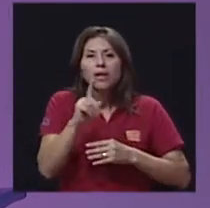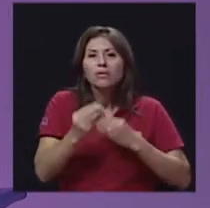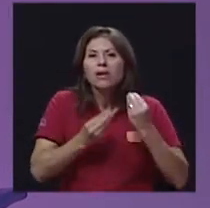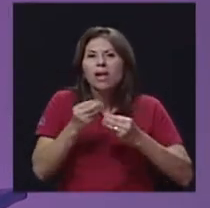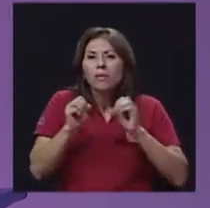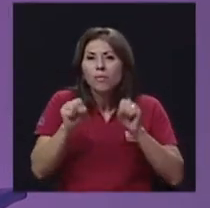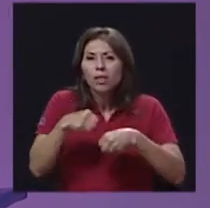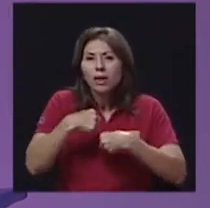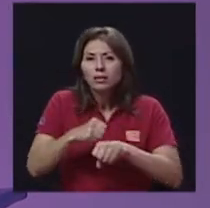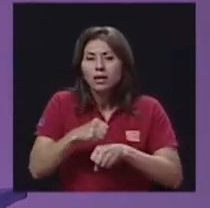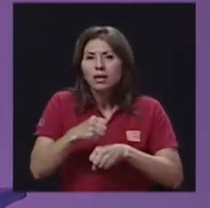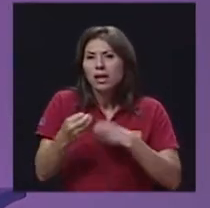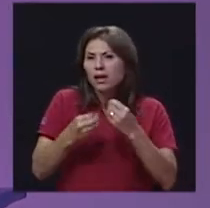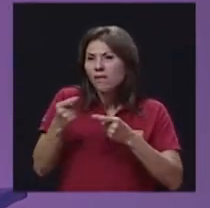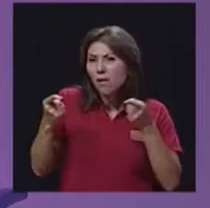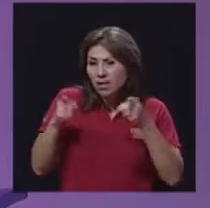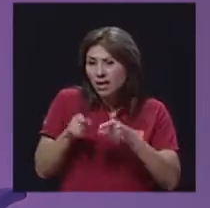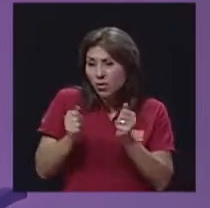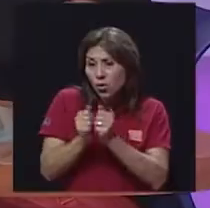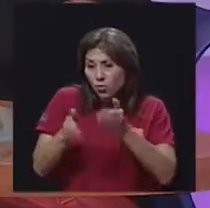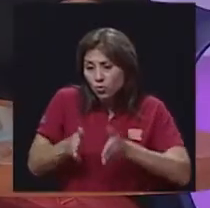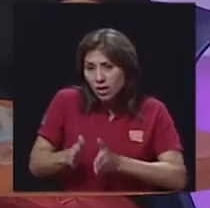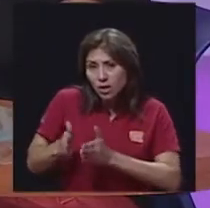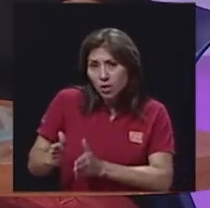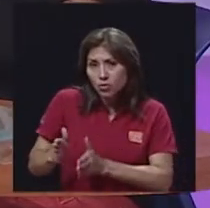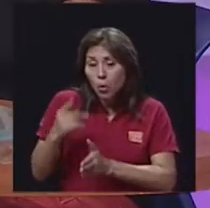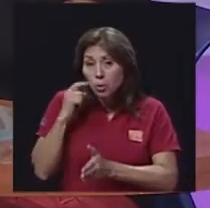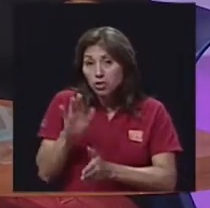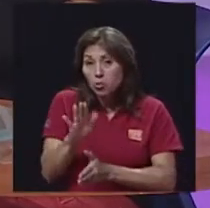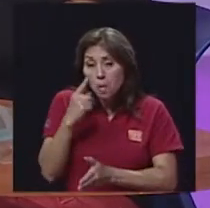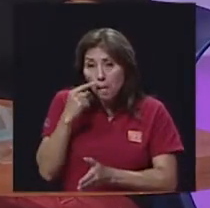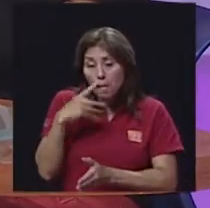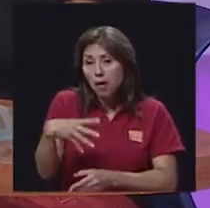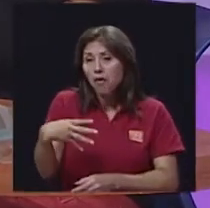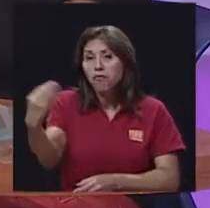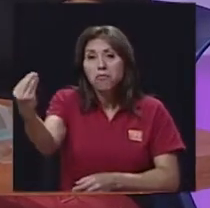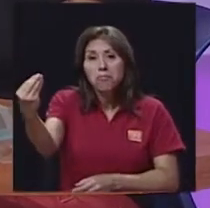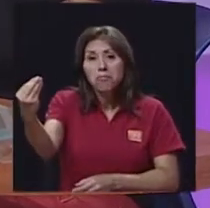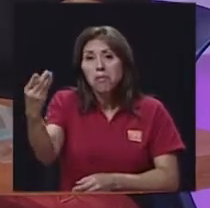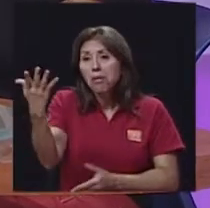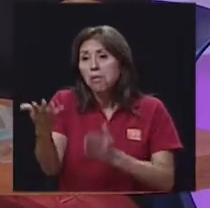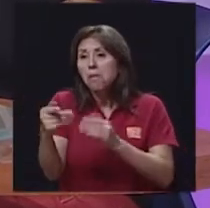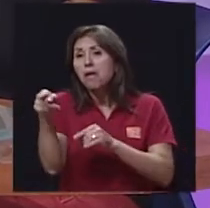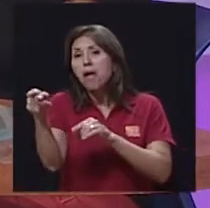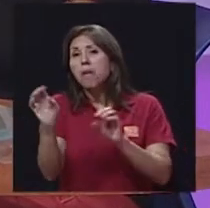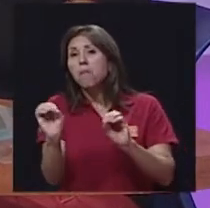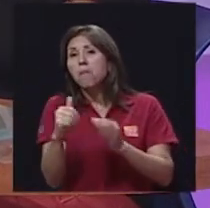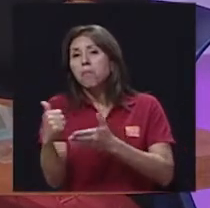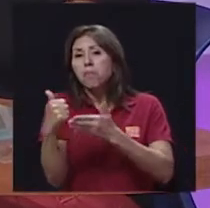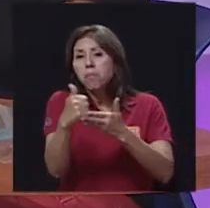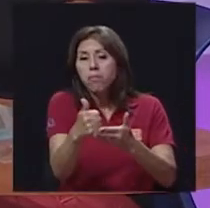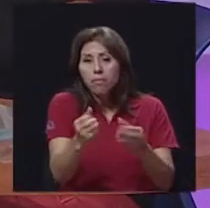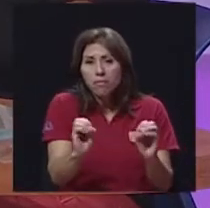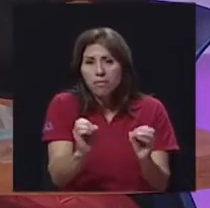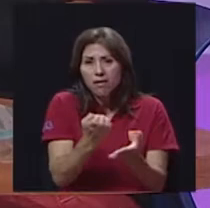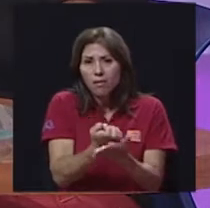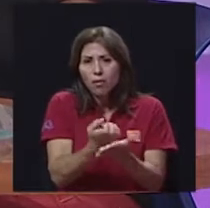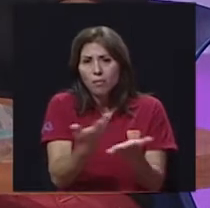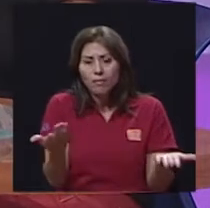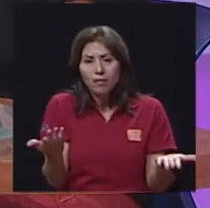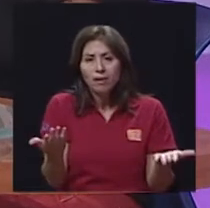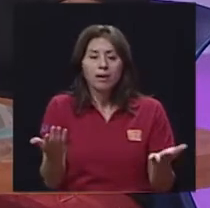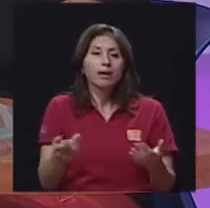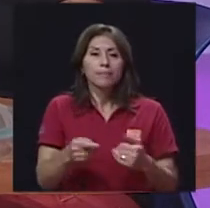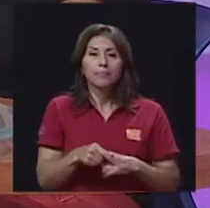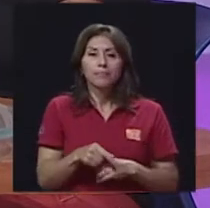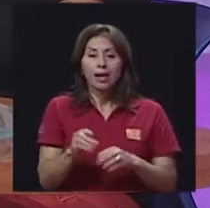va a pasar con los niños. El señor se fue, no les está dando ayuda económica, ¿verdad? La organización